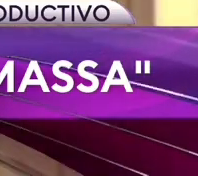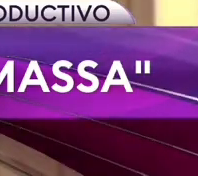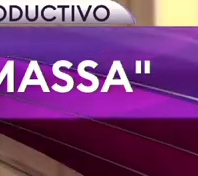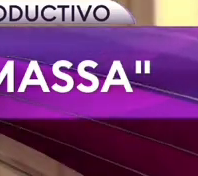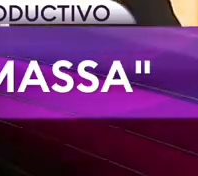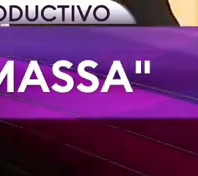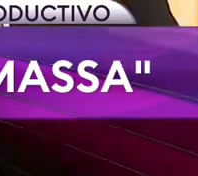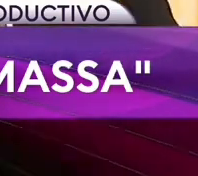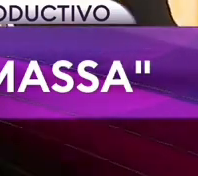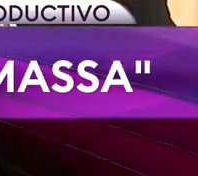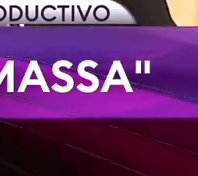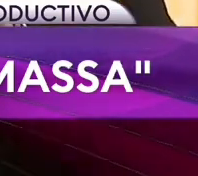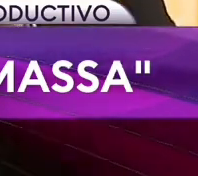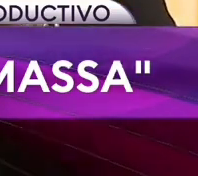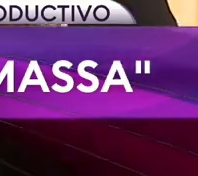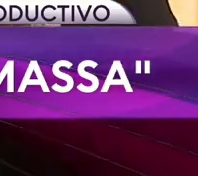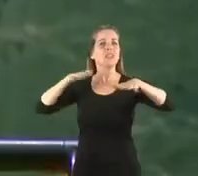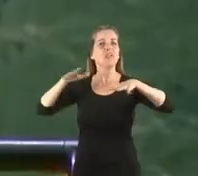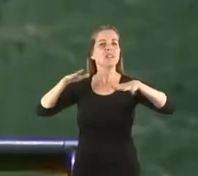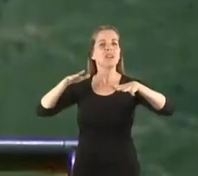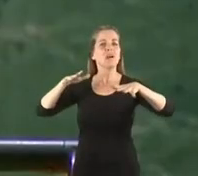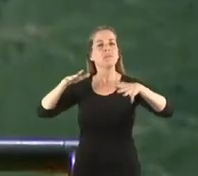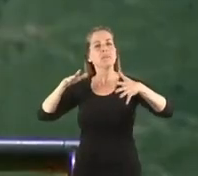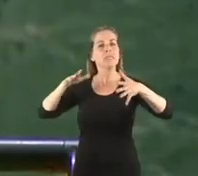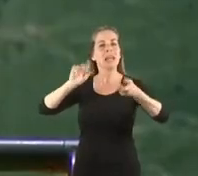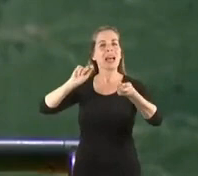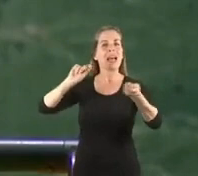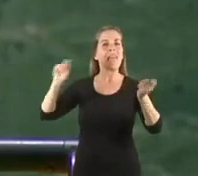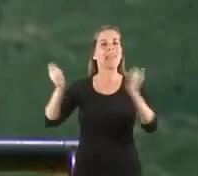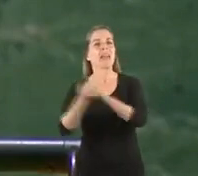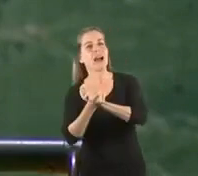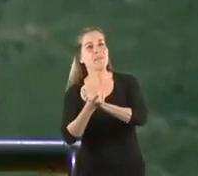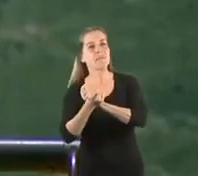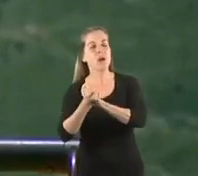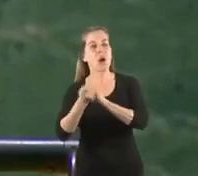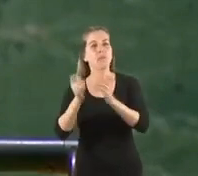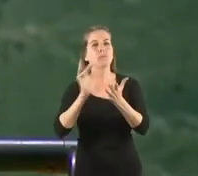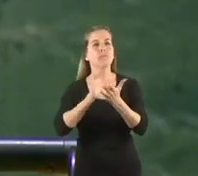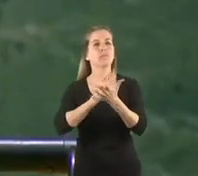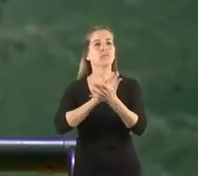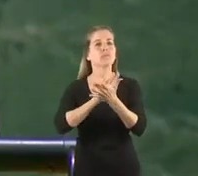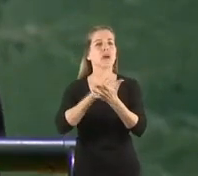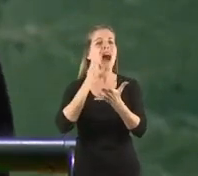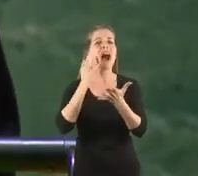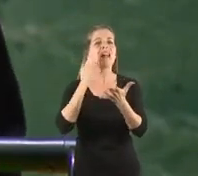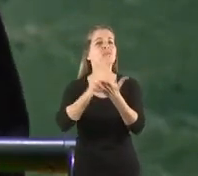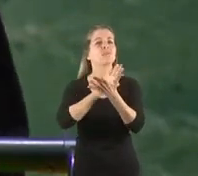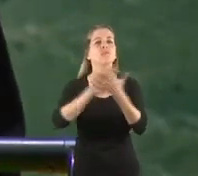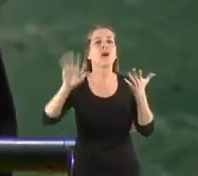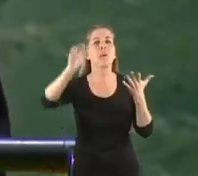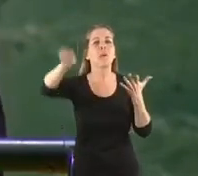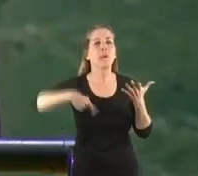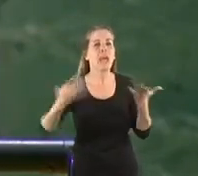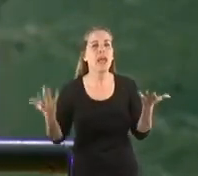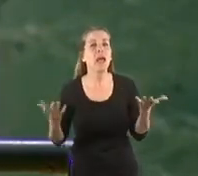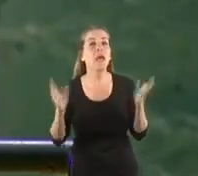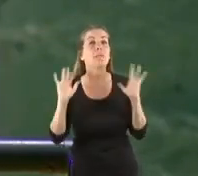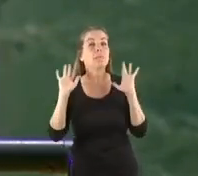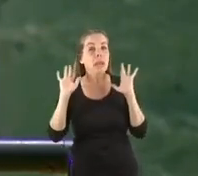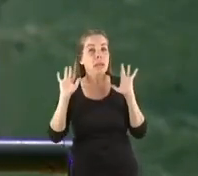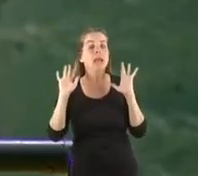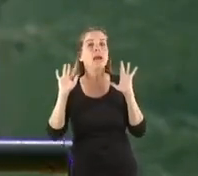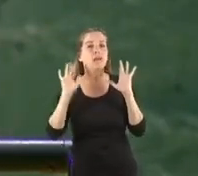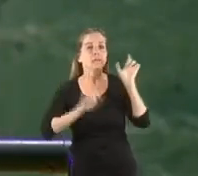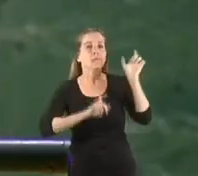tenés que pasar pandemias, guerras. Tengo una última. Una nueva era asoma mientras la humanidad todavía sobrelleva